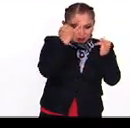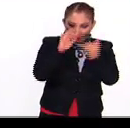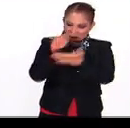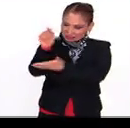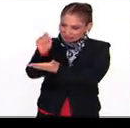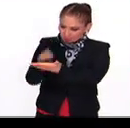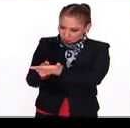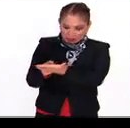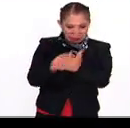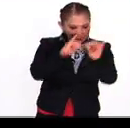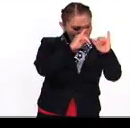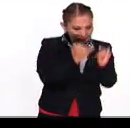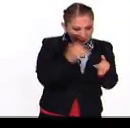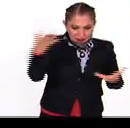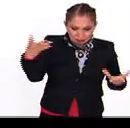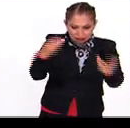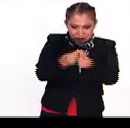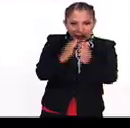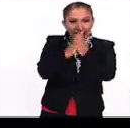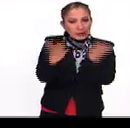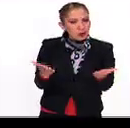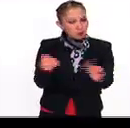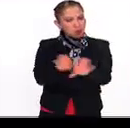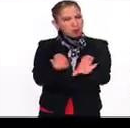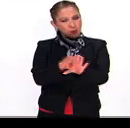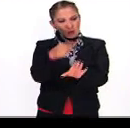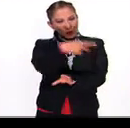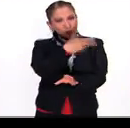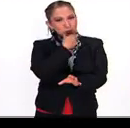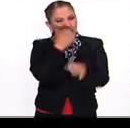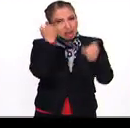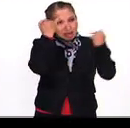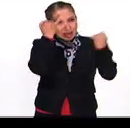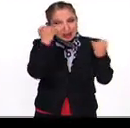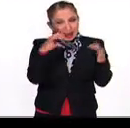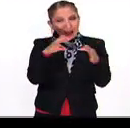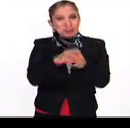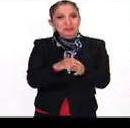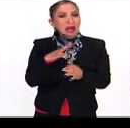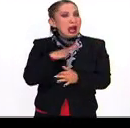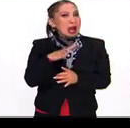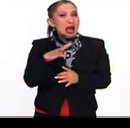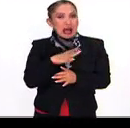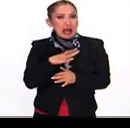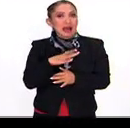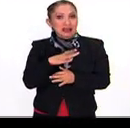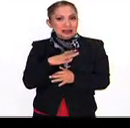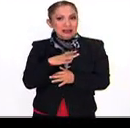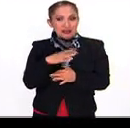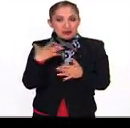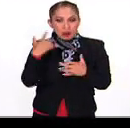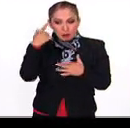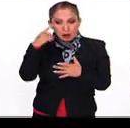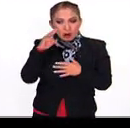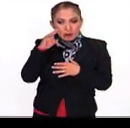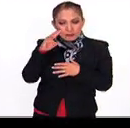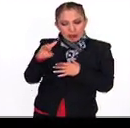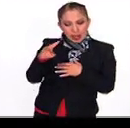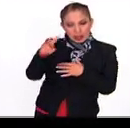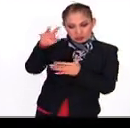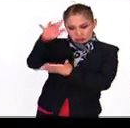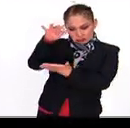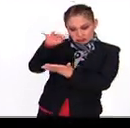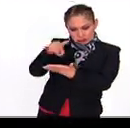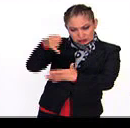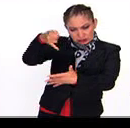que esas imágenes podían estar ahí? En donde la conexión, si la hay, es explorar el